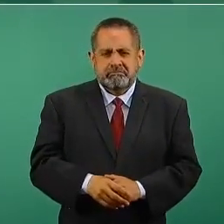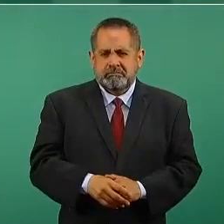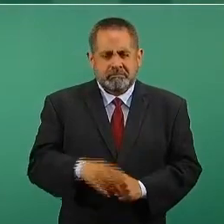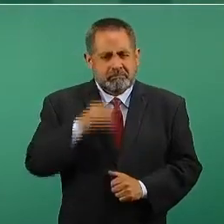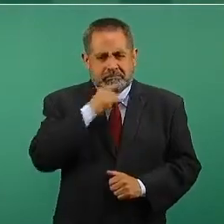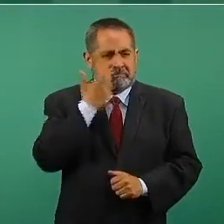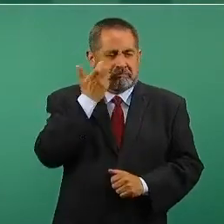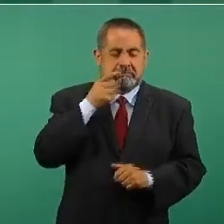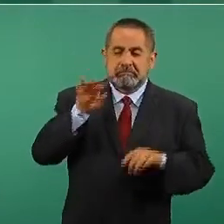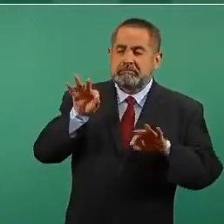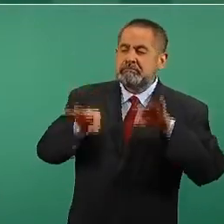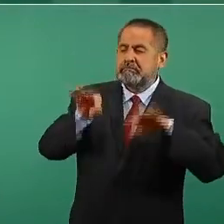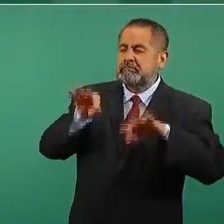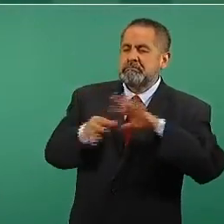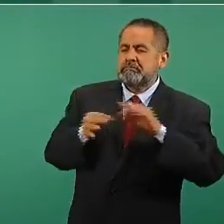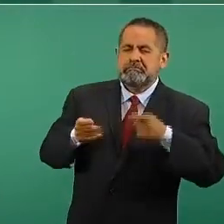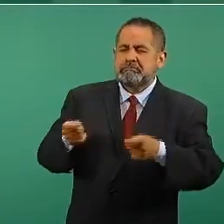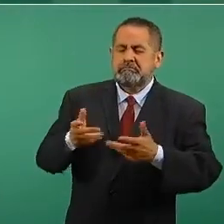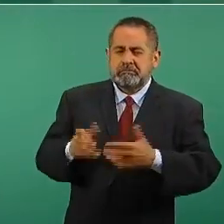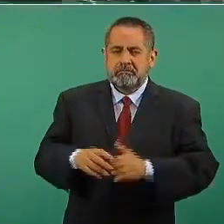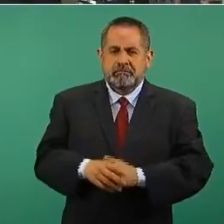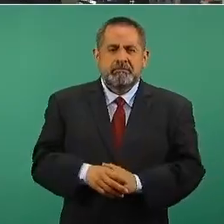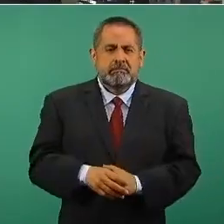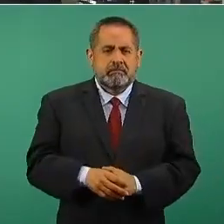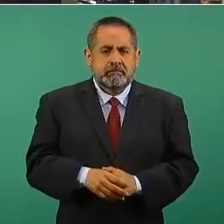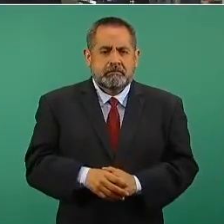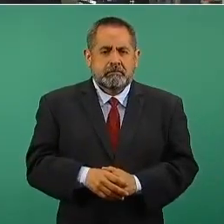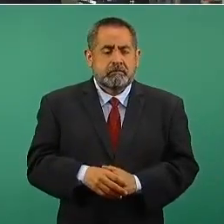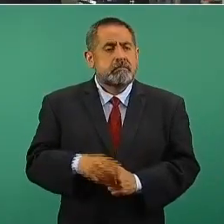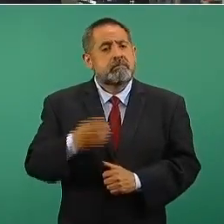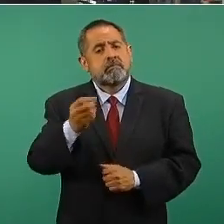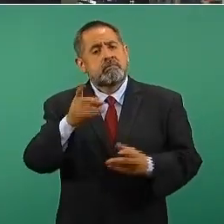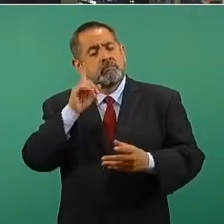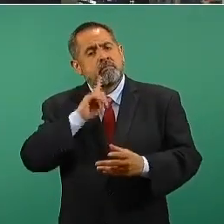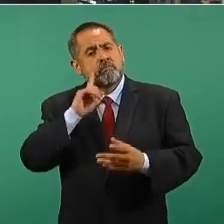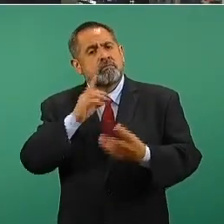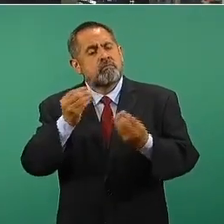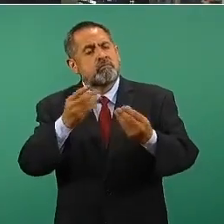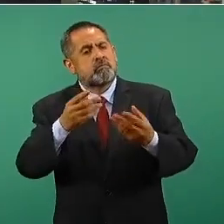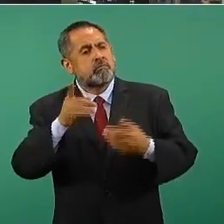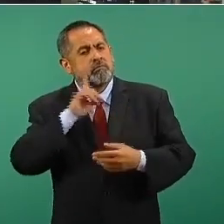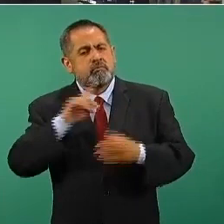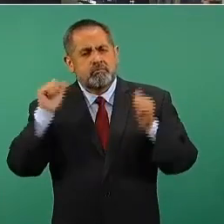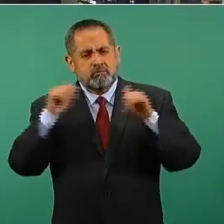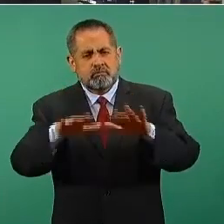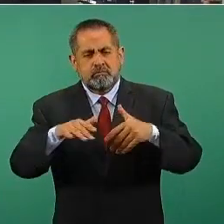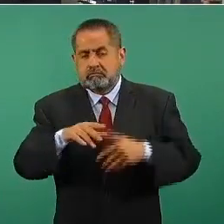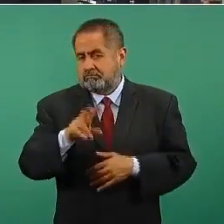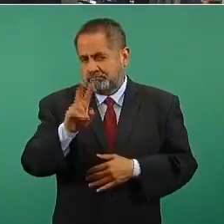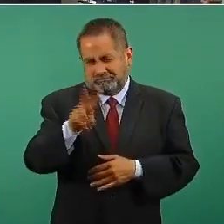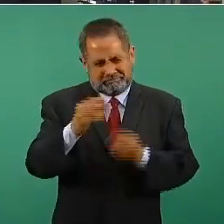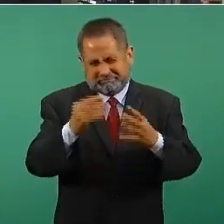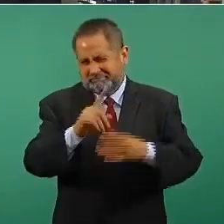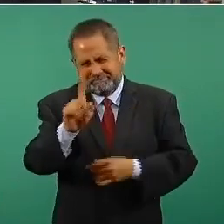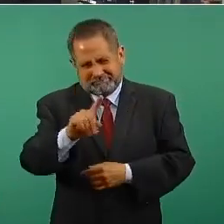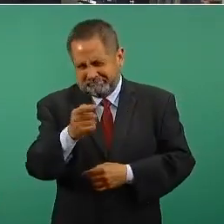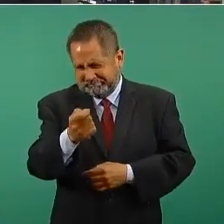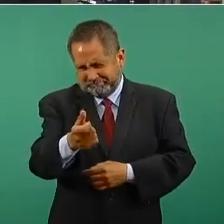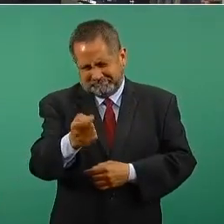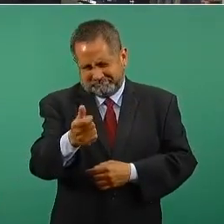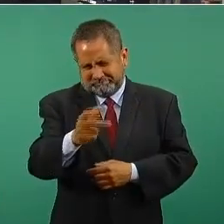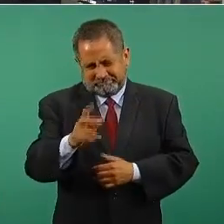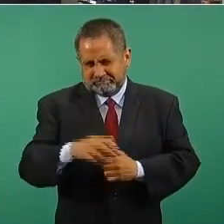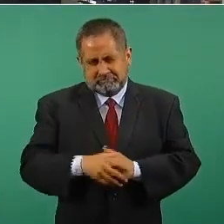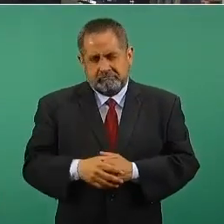mucha manipulación. Había muchas mujeres en el centro de la plancha, porque también Muy vimos, pocas. sí